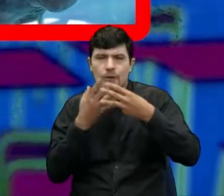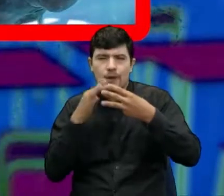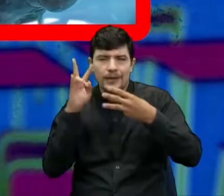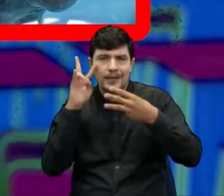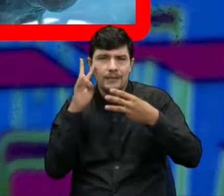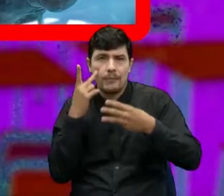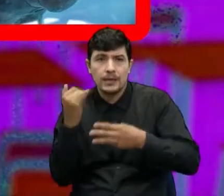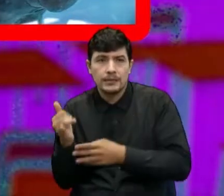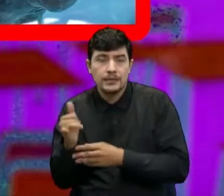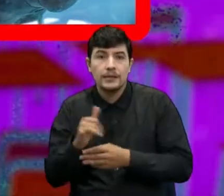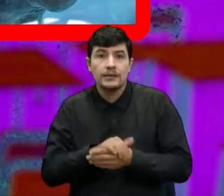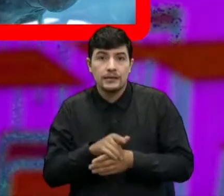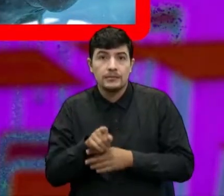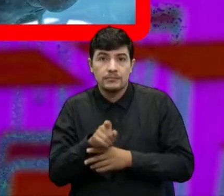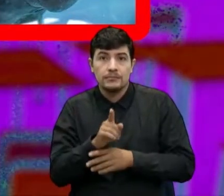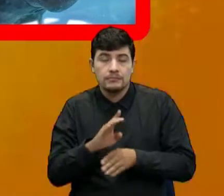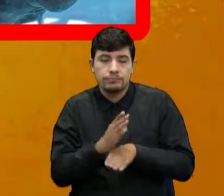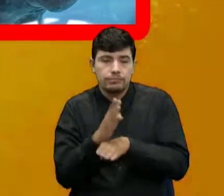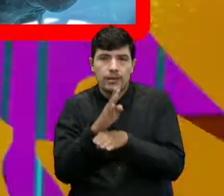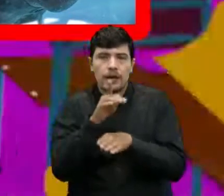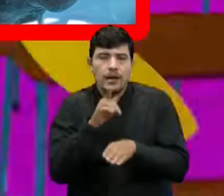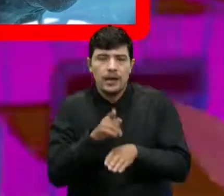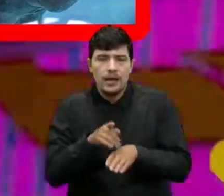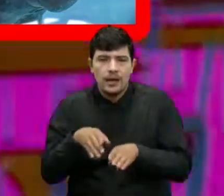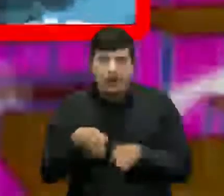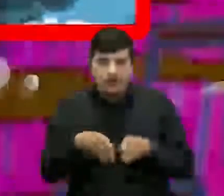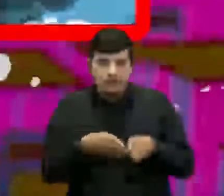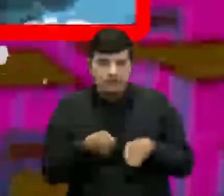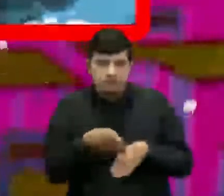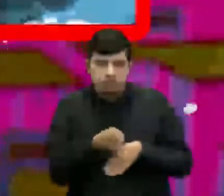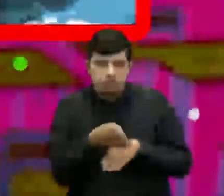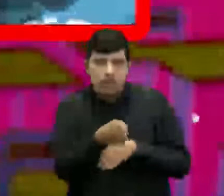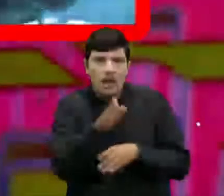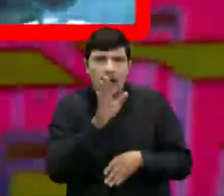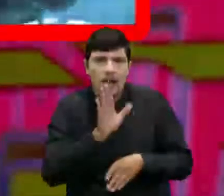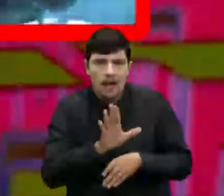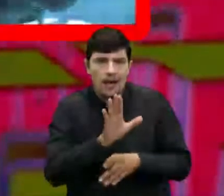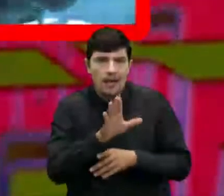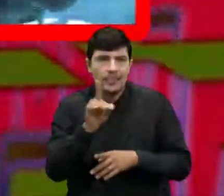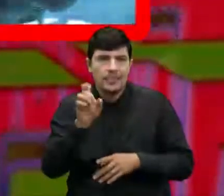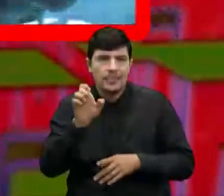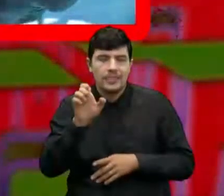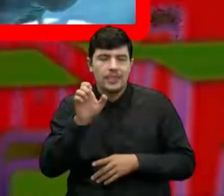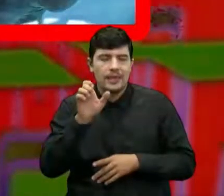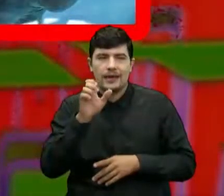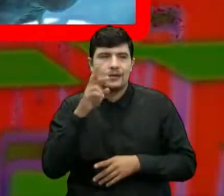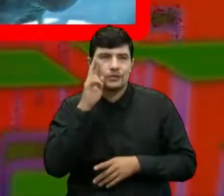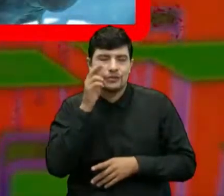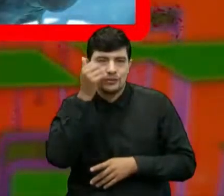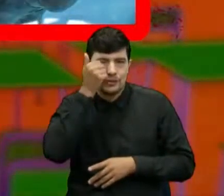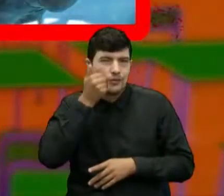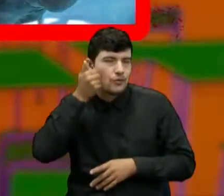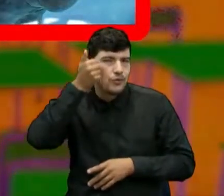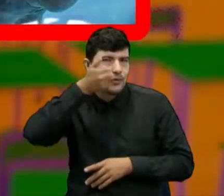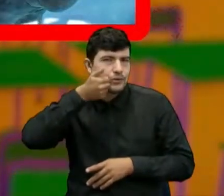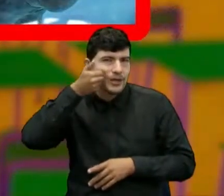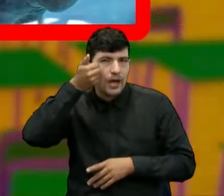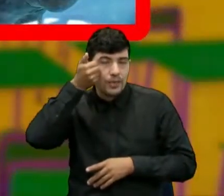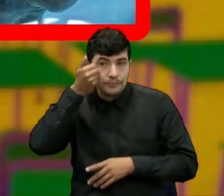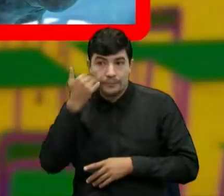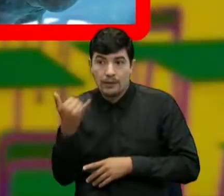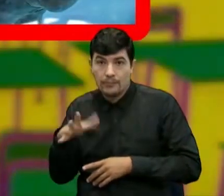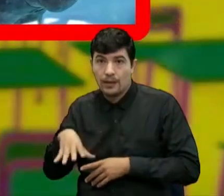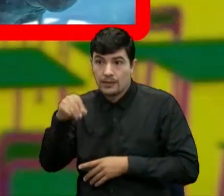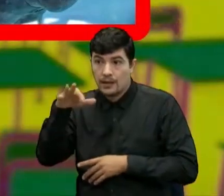delfín rosado Que este delfín Pues se representa En los ríos En el Amazonas Exactamente En el río Magdalena También